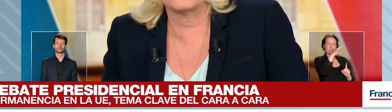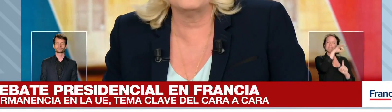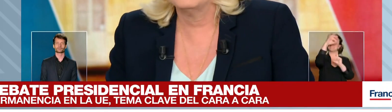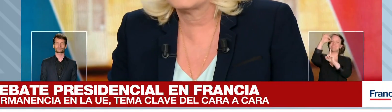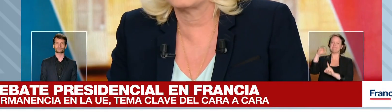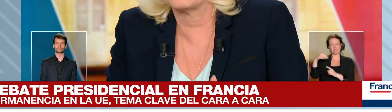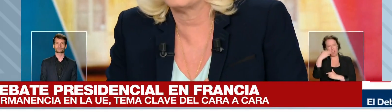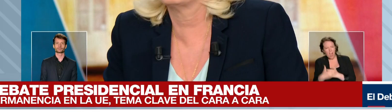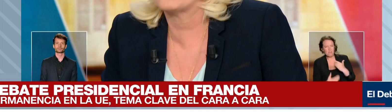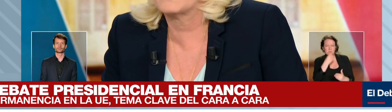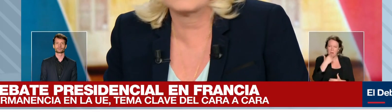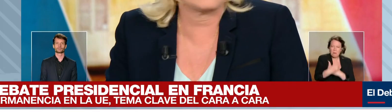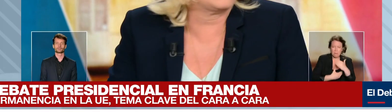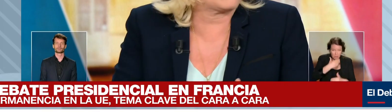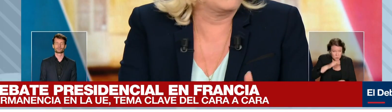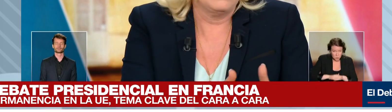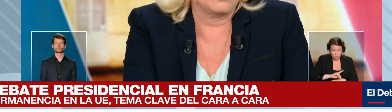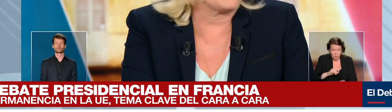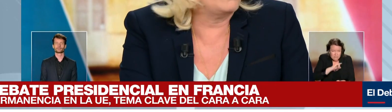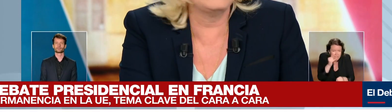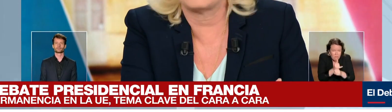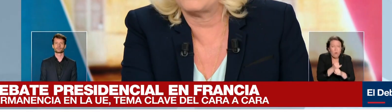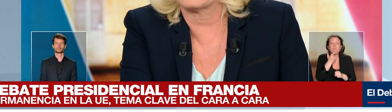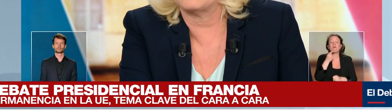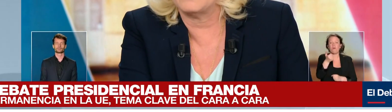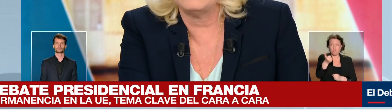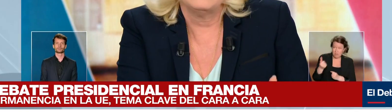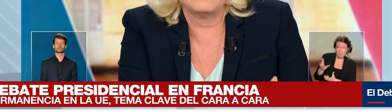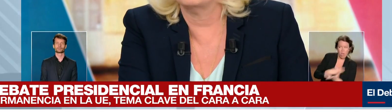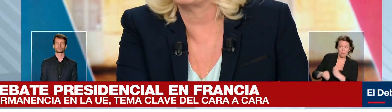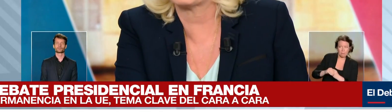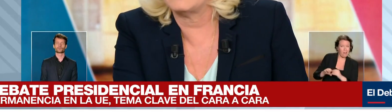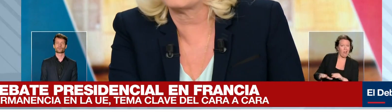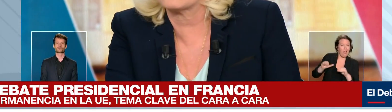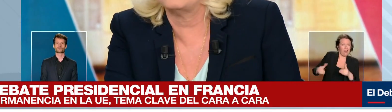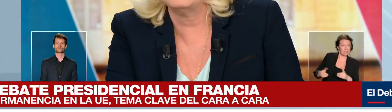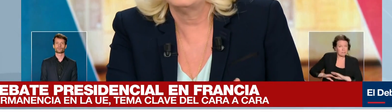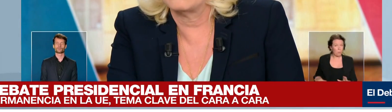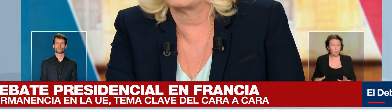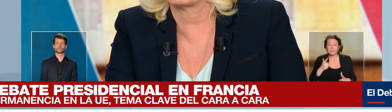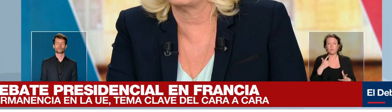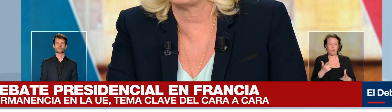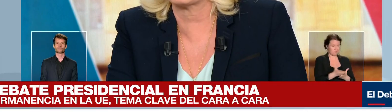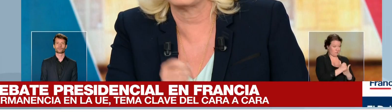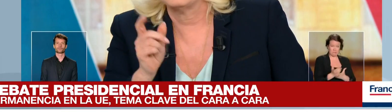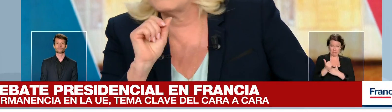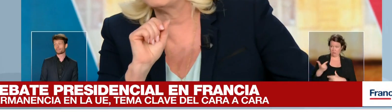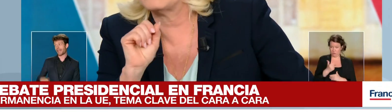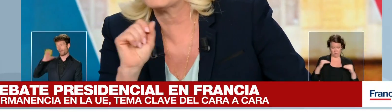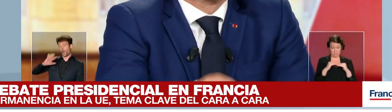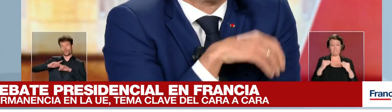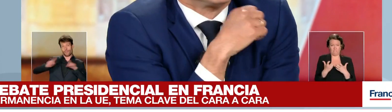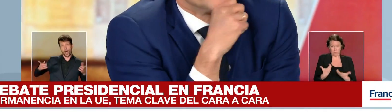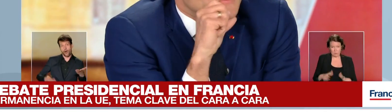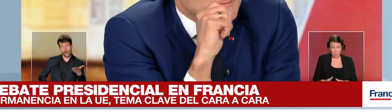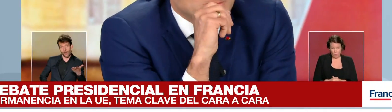trabajadores desplazados de otros países, pero es falso. Usted simplemente obtuvo que cese el fraude, es decir, que el que hace un trabajo tenga el